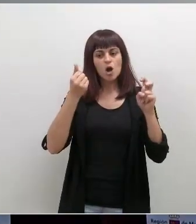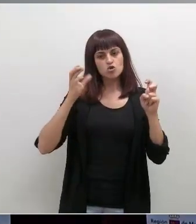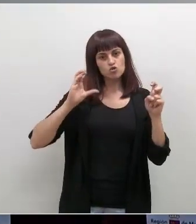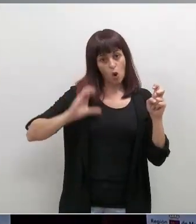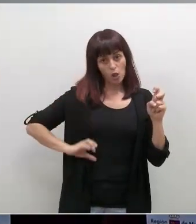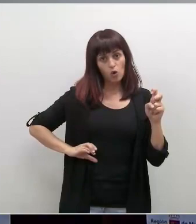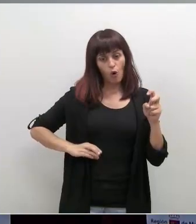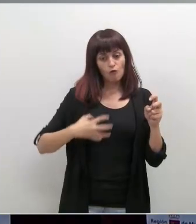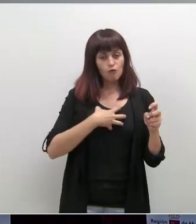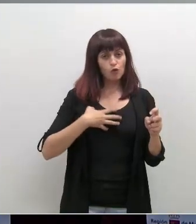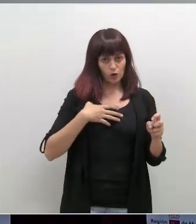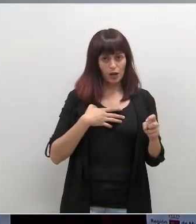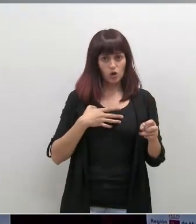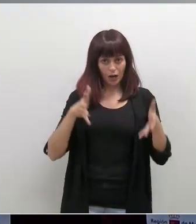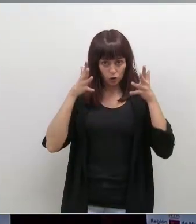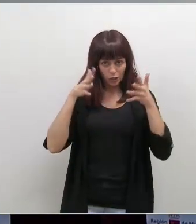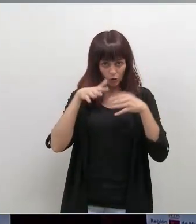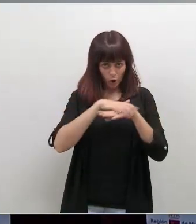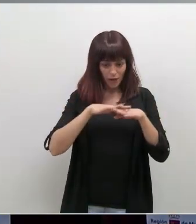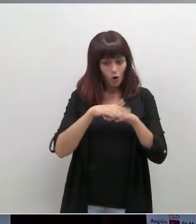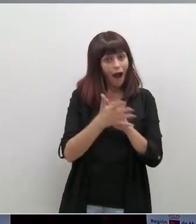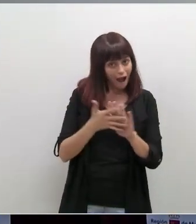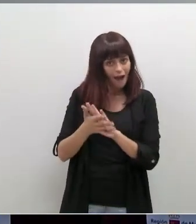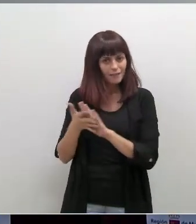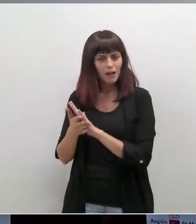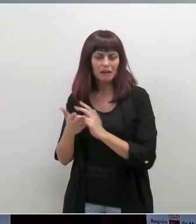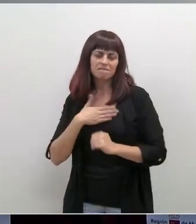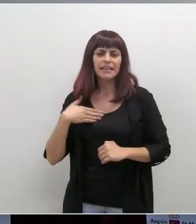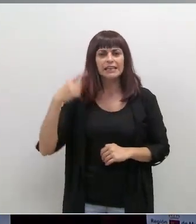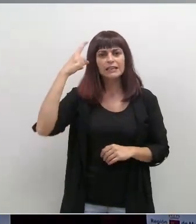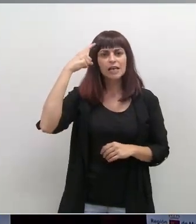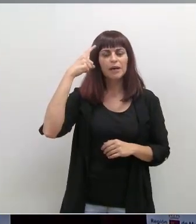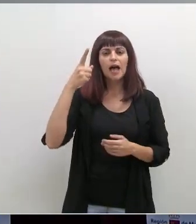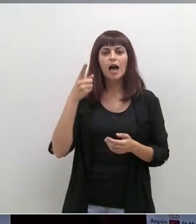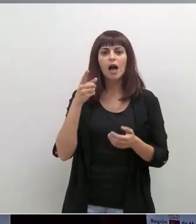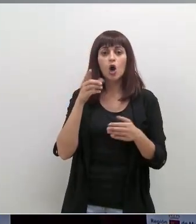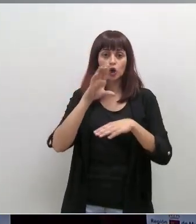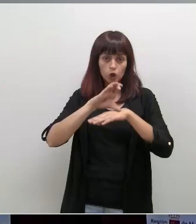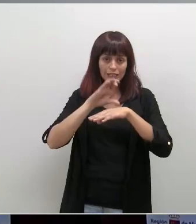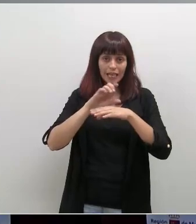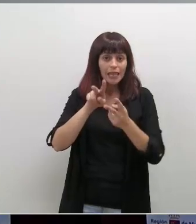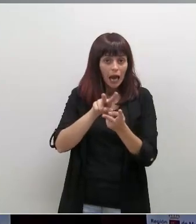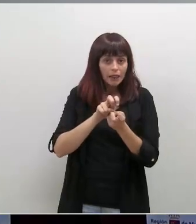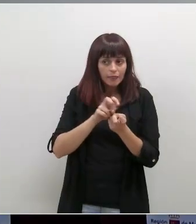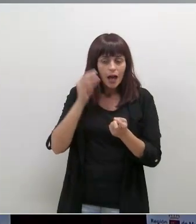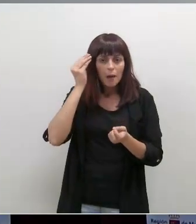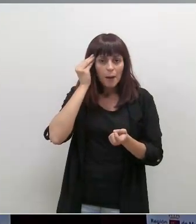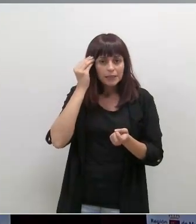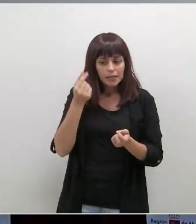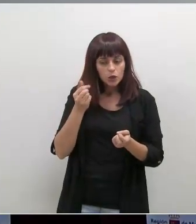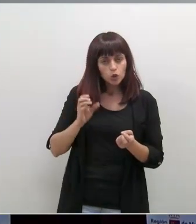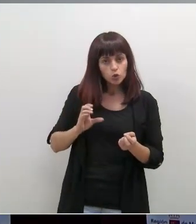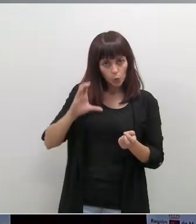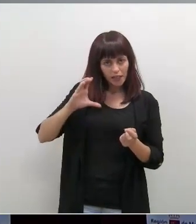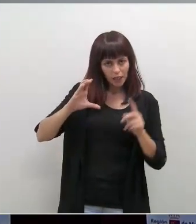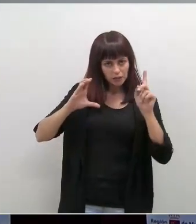funcionarios en Consejo de Gobierno y quería saber si la Consejería de Hacienda va a repensar la decisión de la subida del